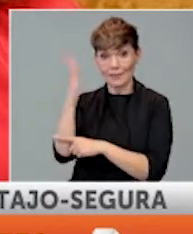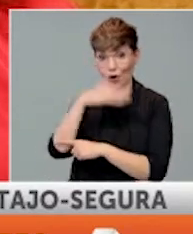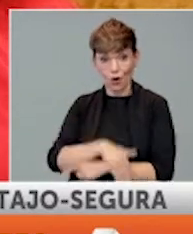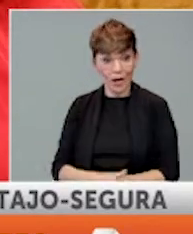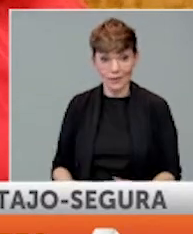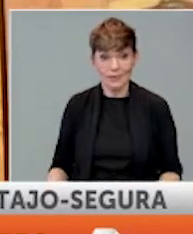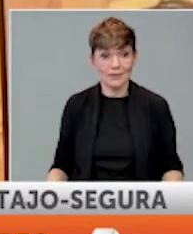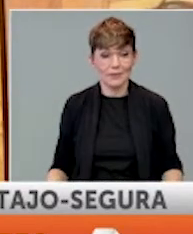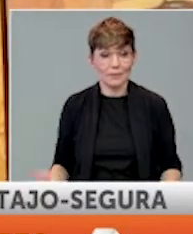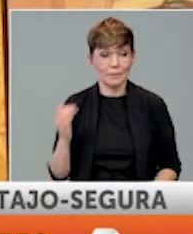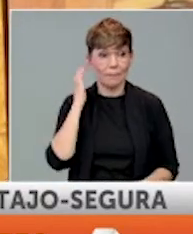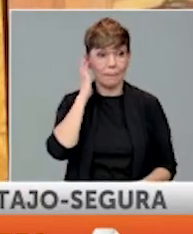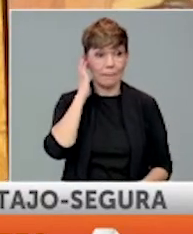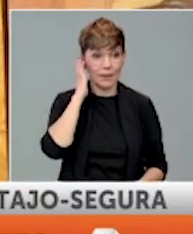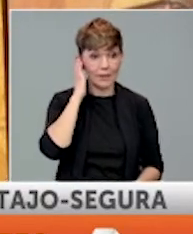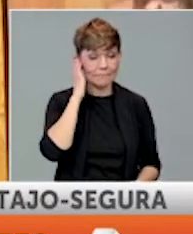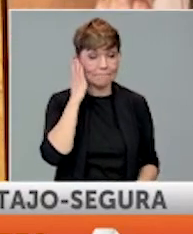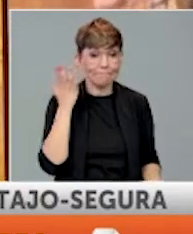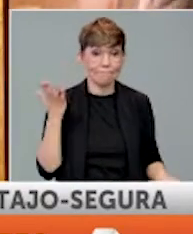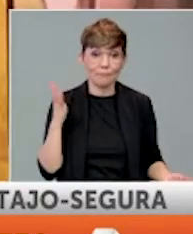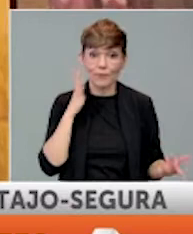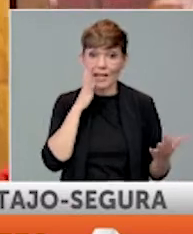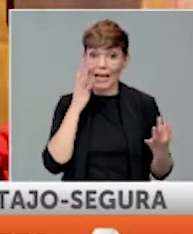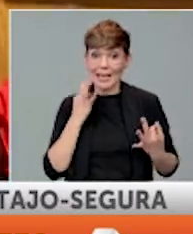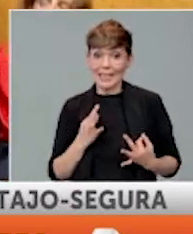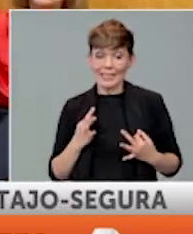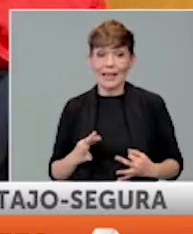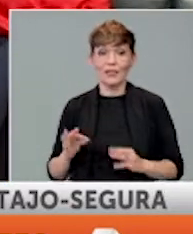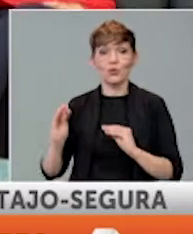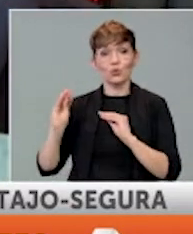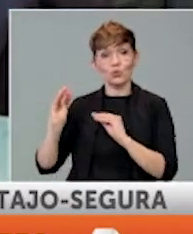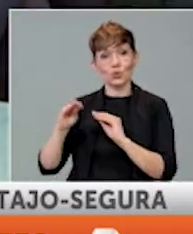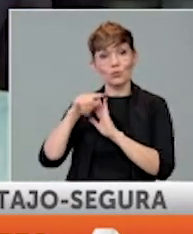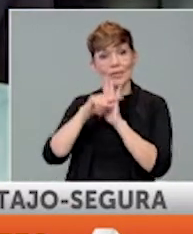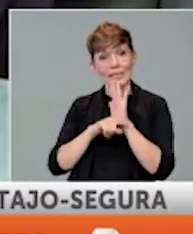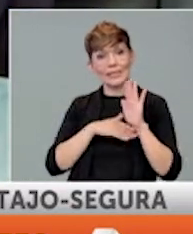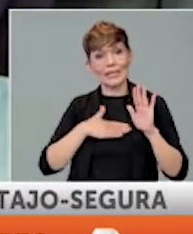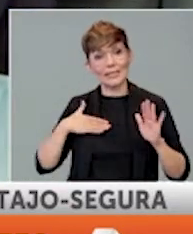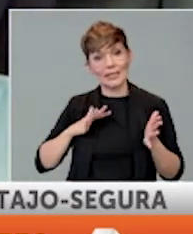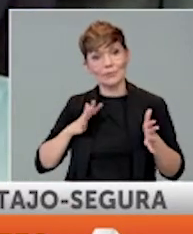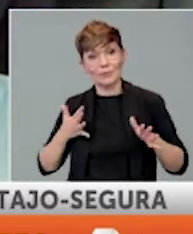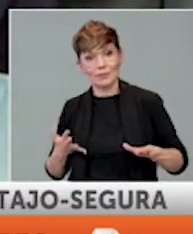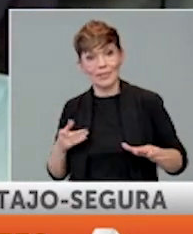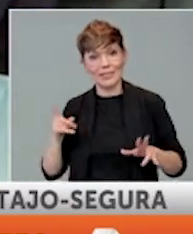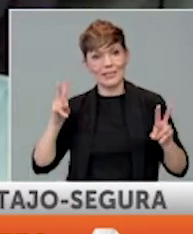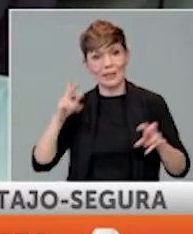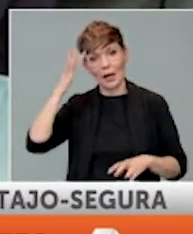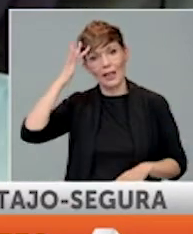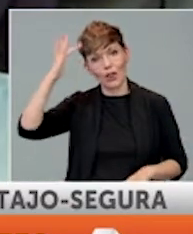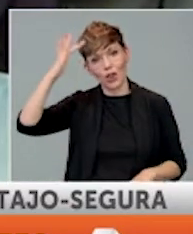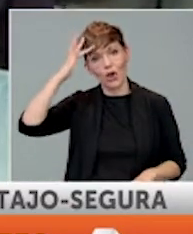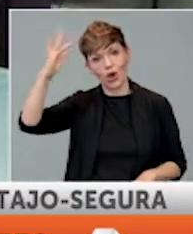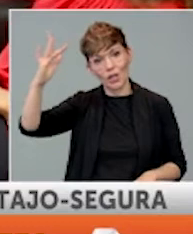Bueno, estas son las realidades de las medidas, vuelvo a repetir, ideologizadas, que están muy